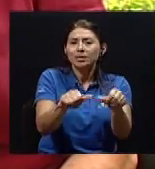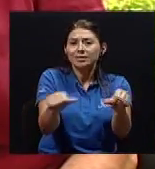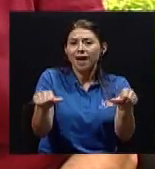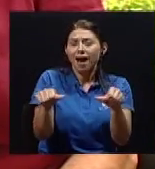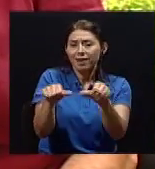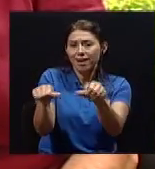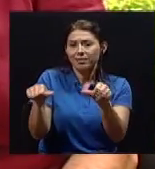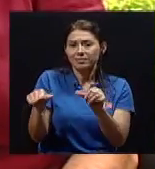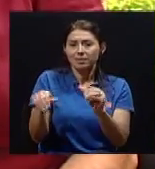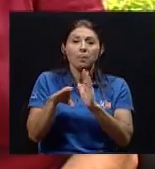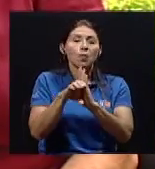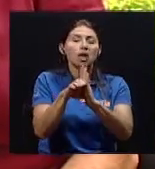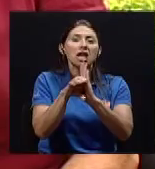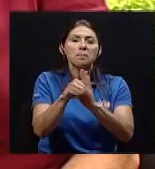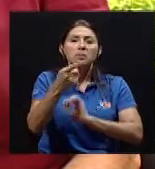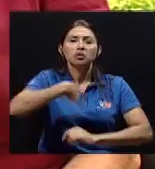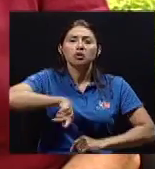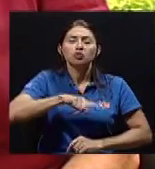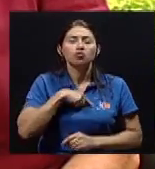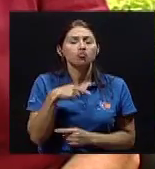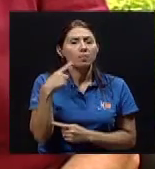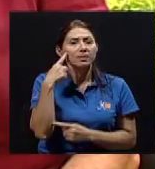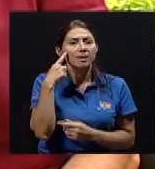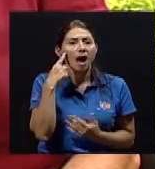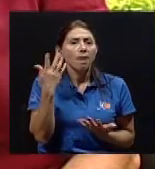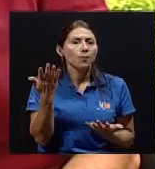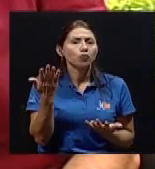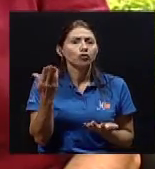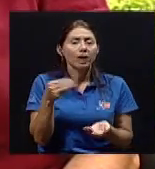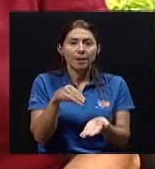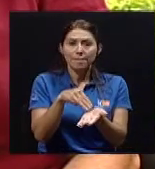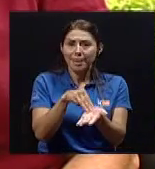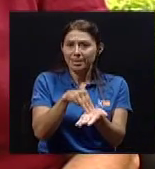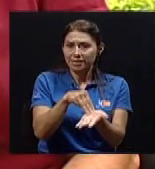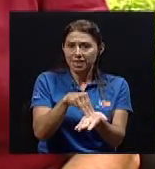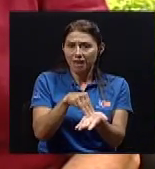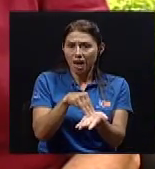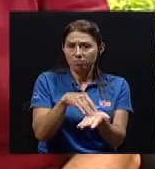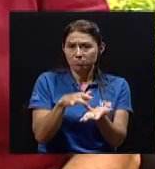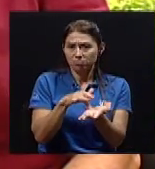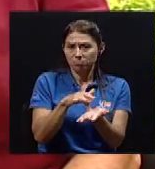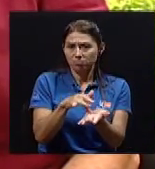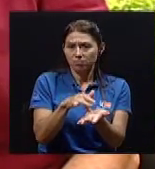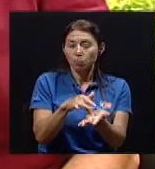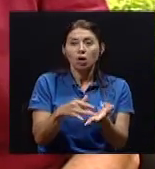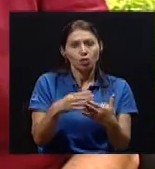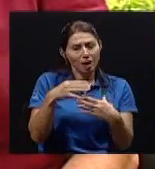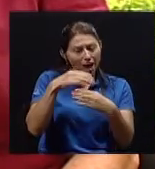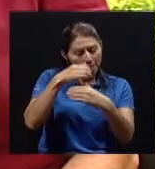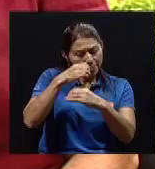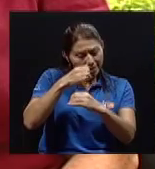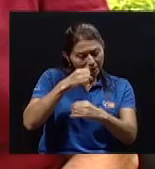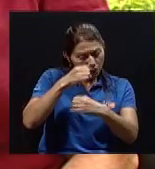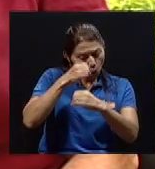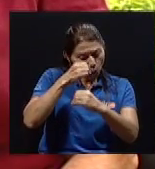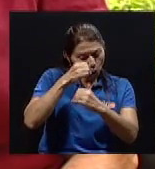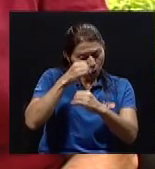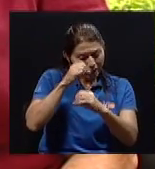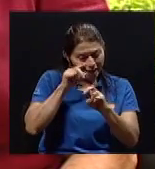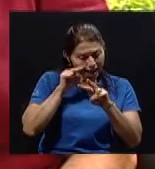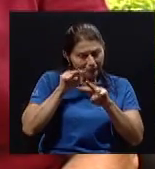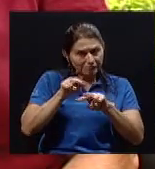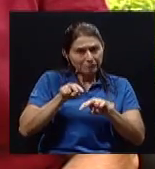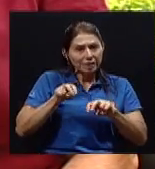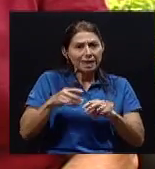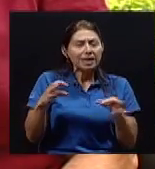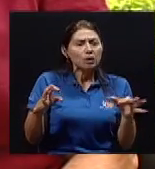pensamos en lo que es medicina, Bueno, la microbiología tiene una relación estrecha,